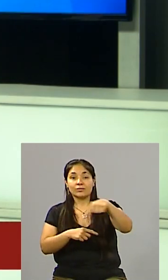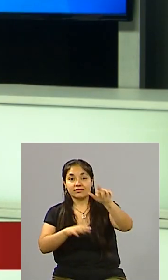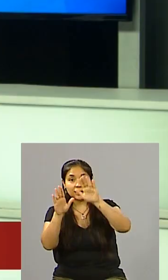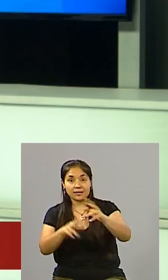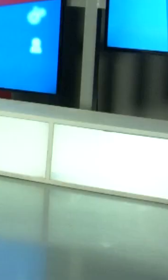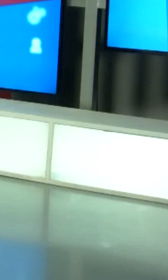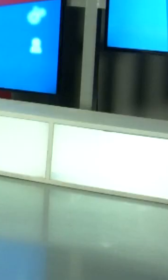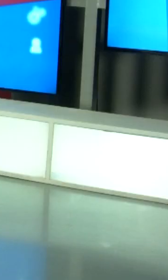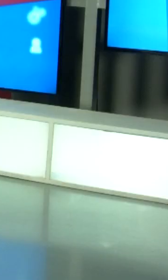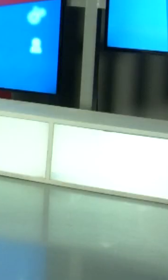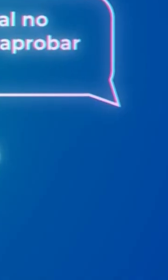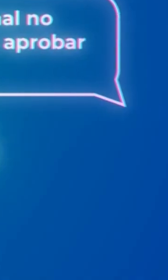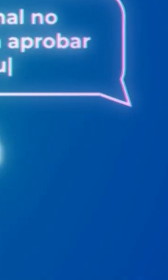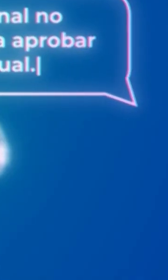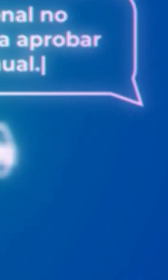Político.